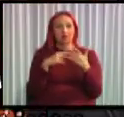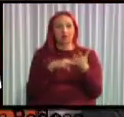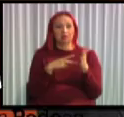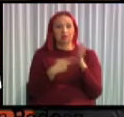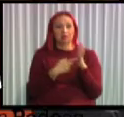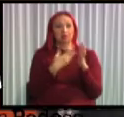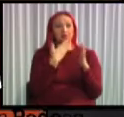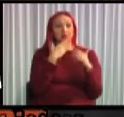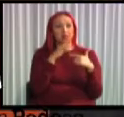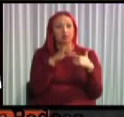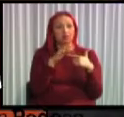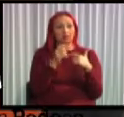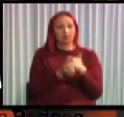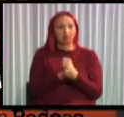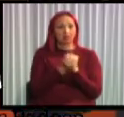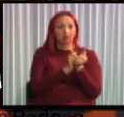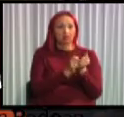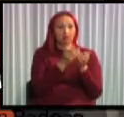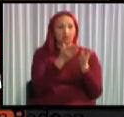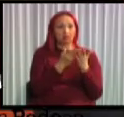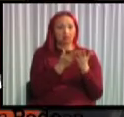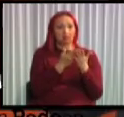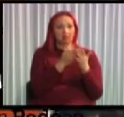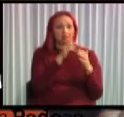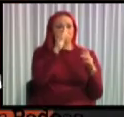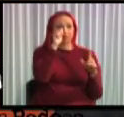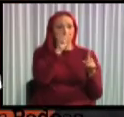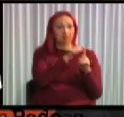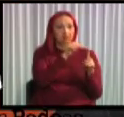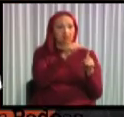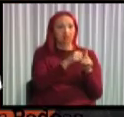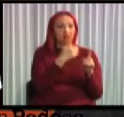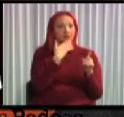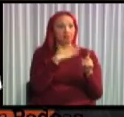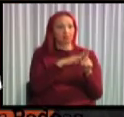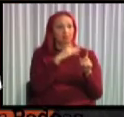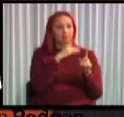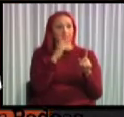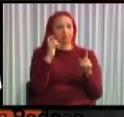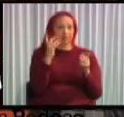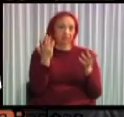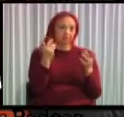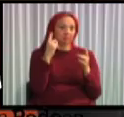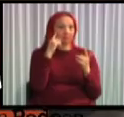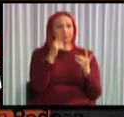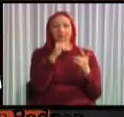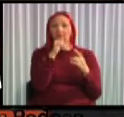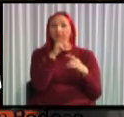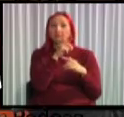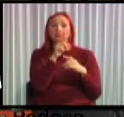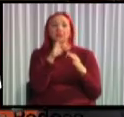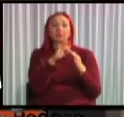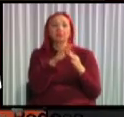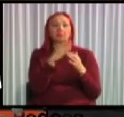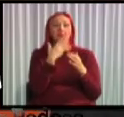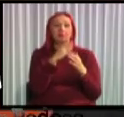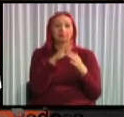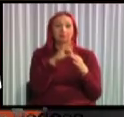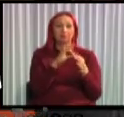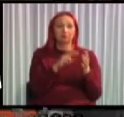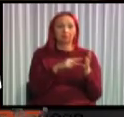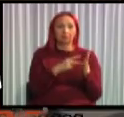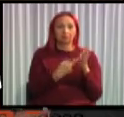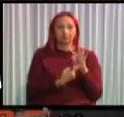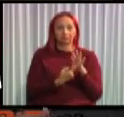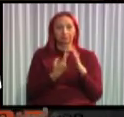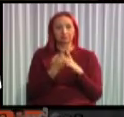entonces uno hacía el cambio para que le dieran los mecos al trompo más malo, más feo, ¿verdad? Para que no echara a perder